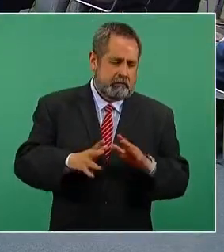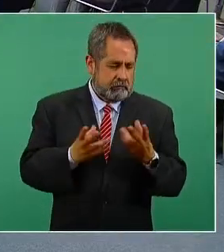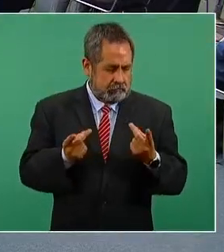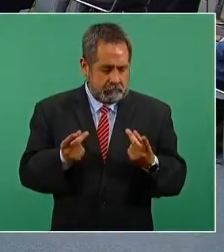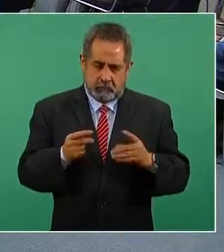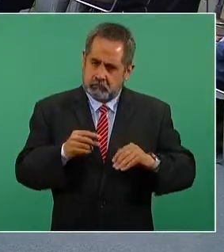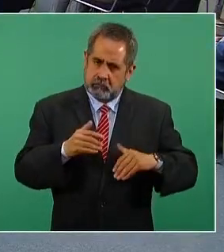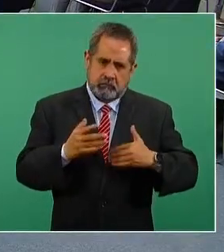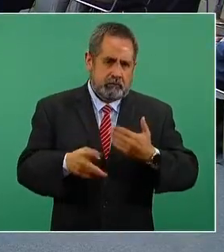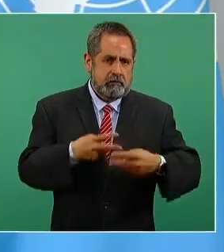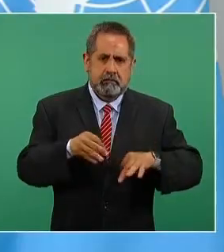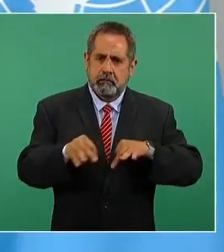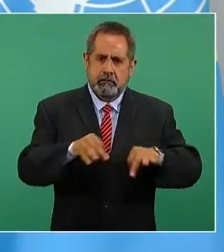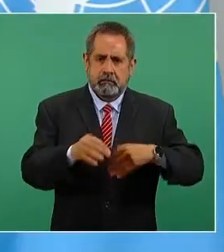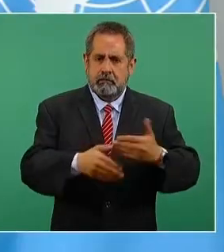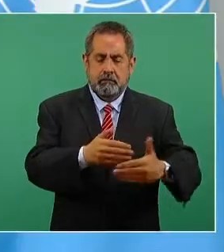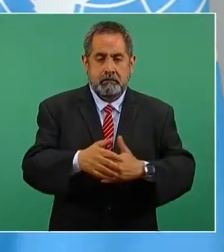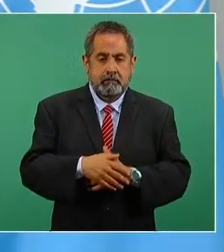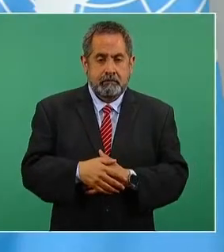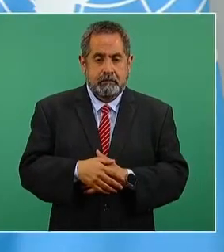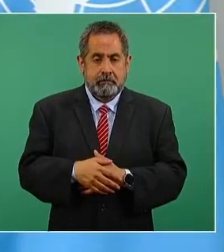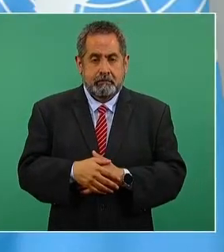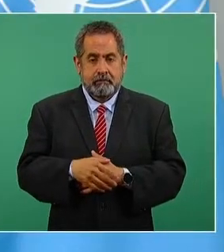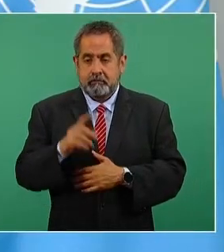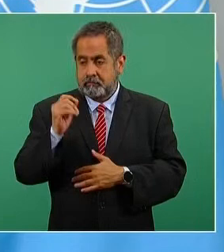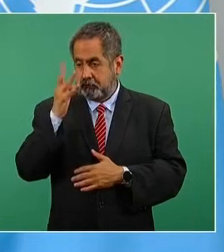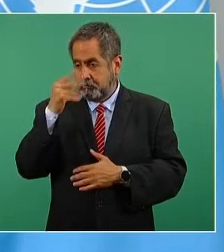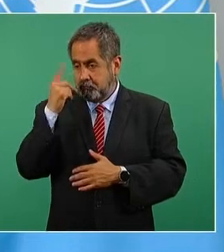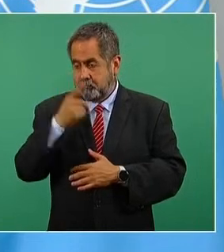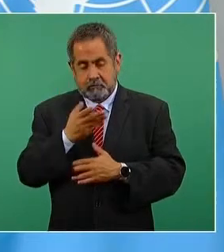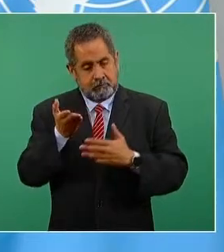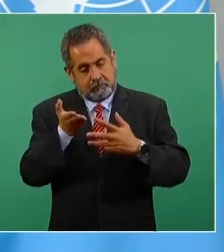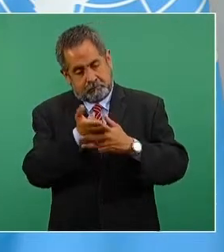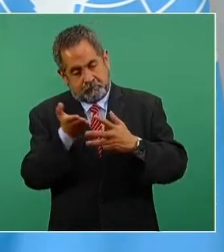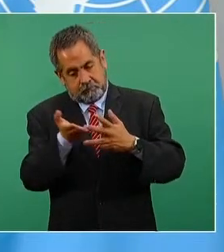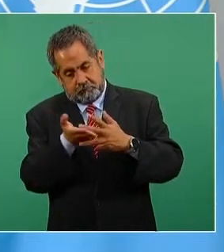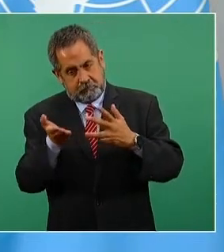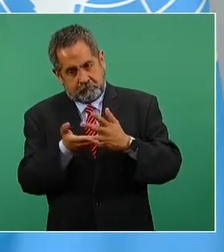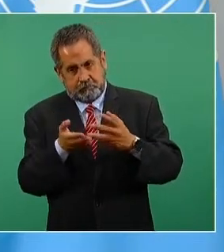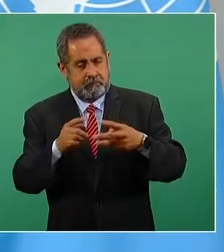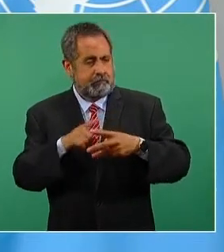¿no? Ya dividió las 24 horas del día de esa manera.